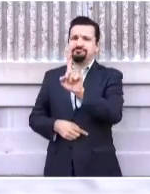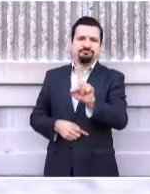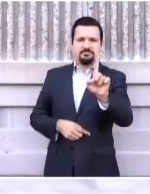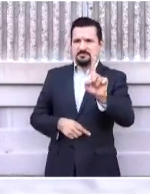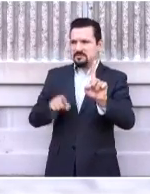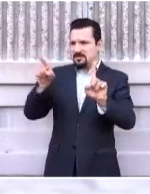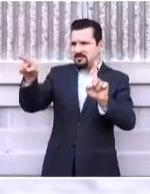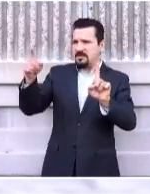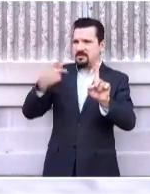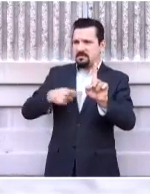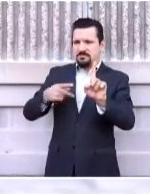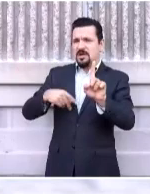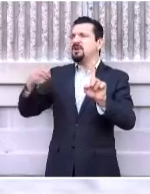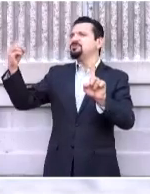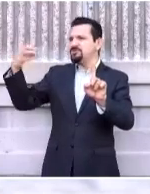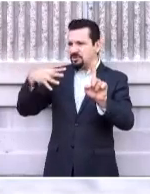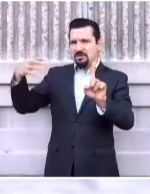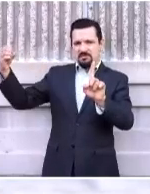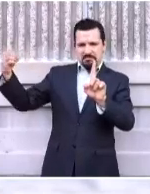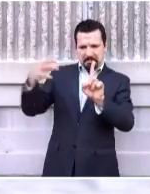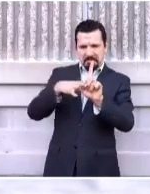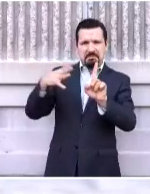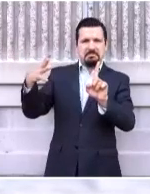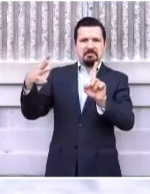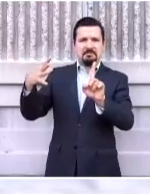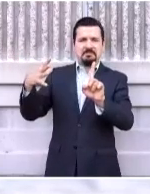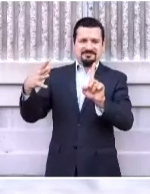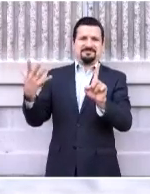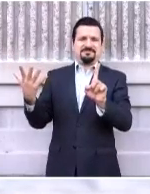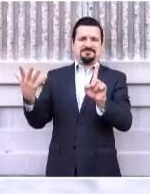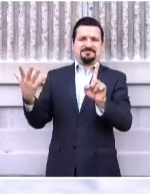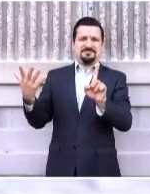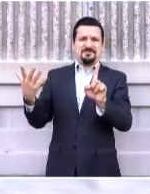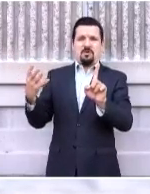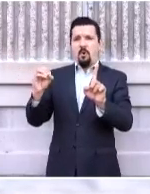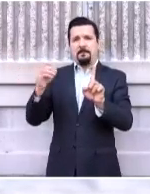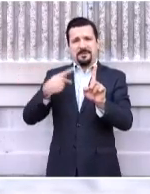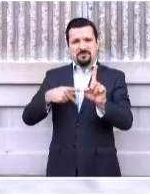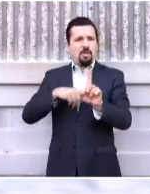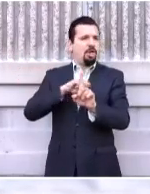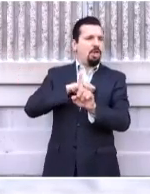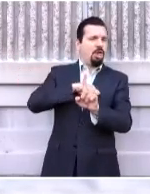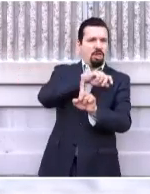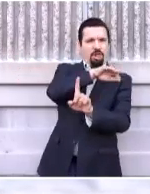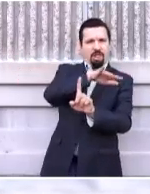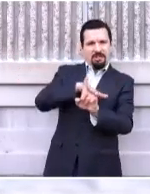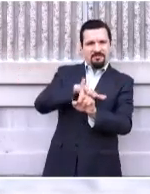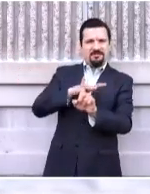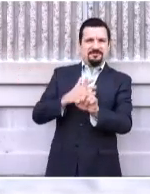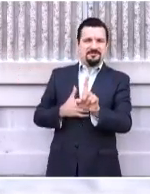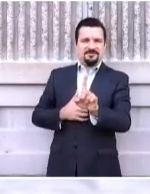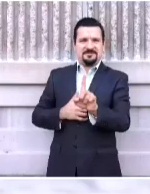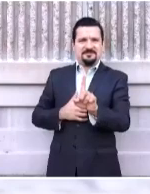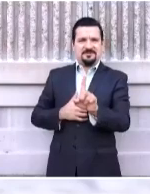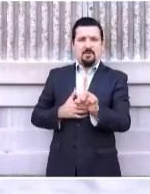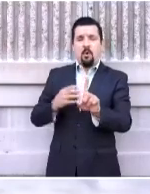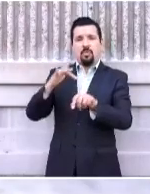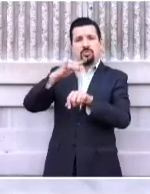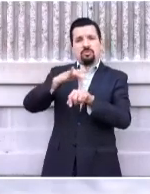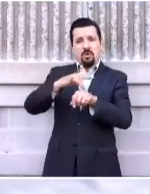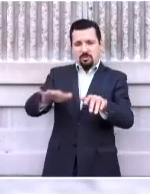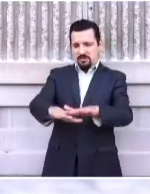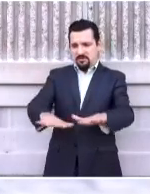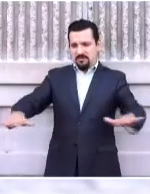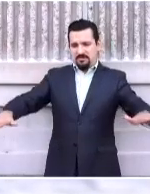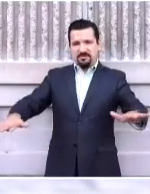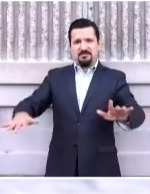una persona que estornude, con una persona que tenga tos, si yo toco